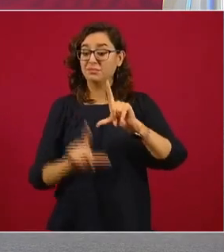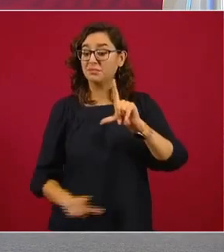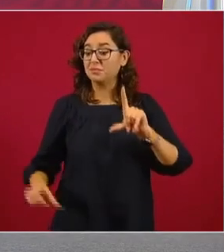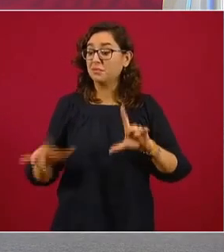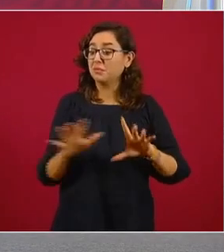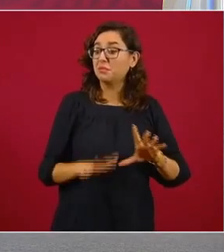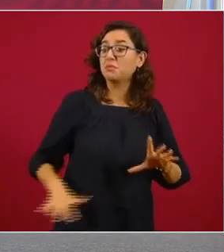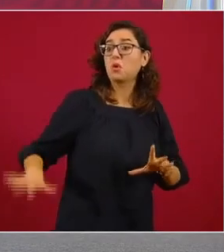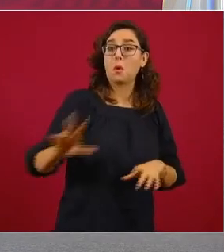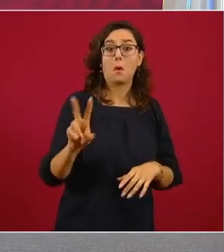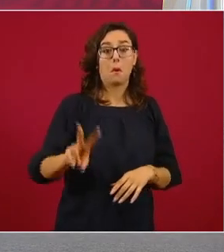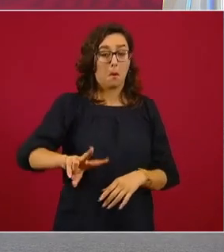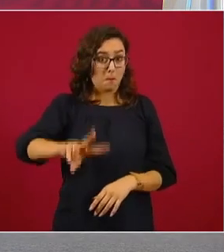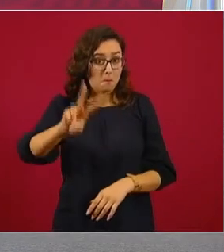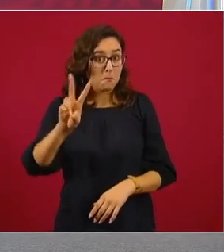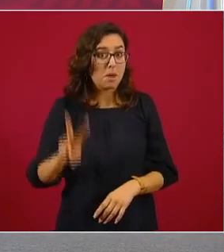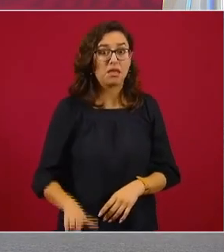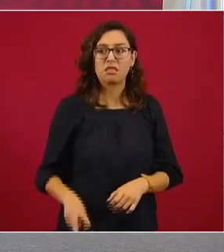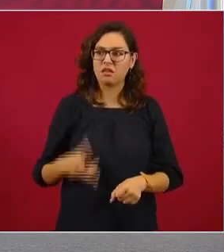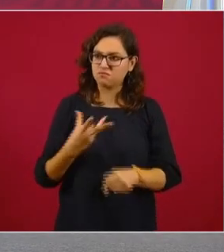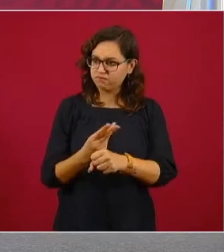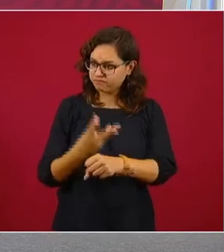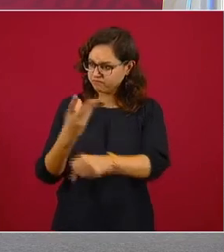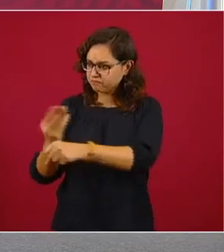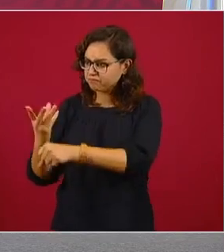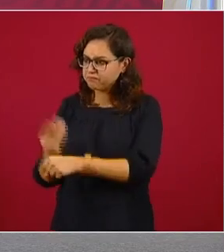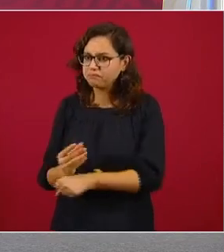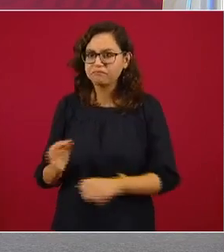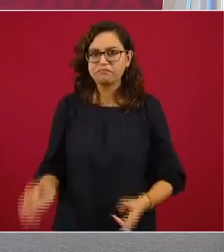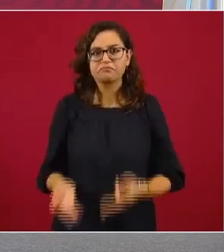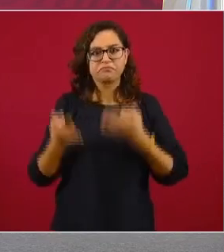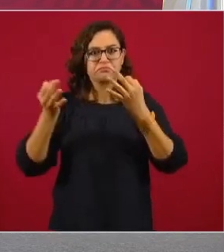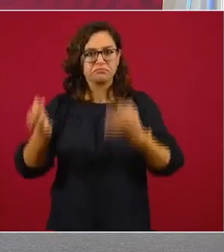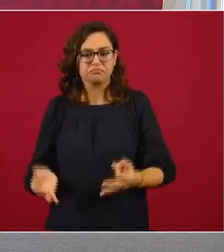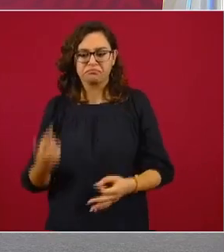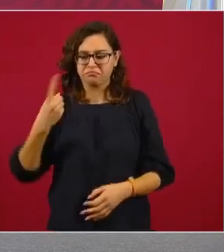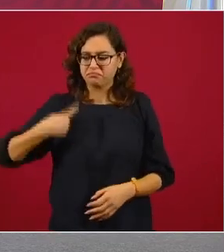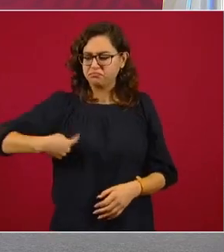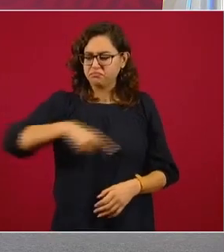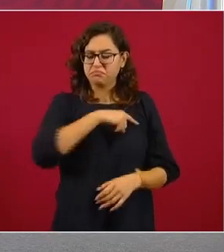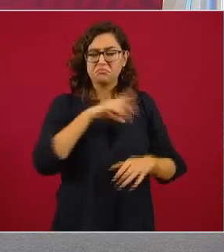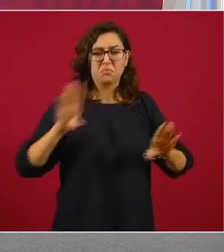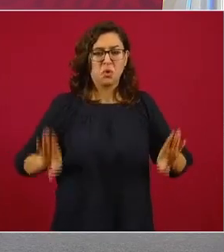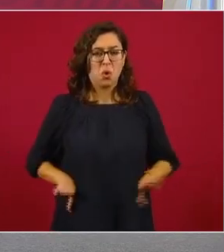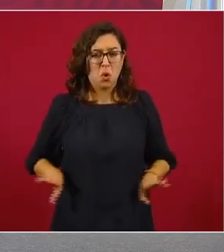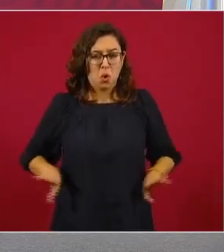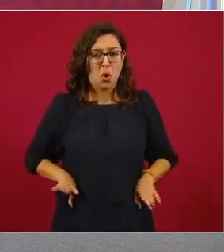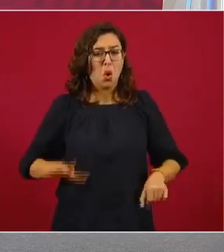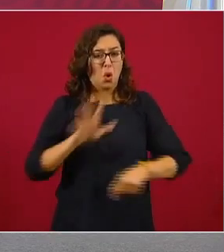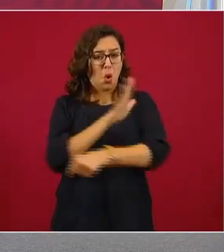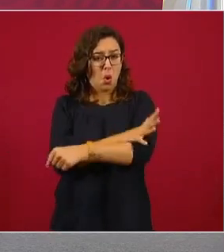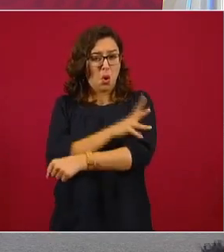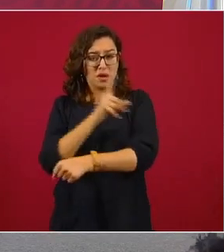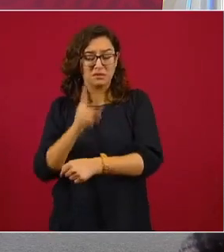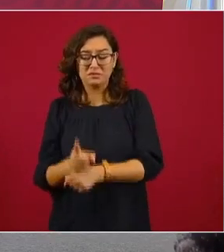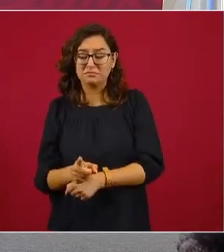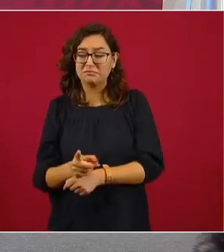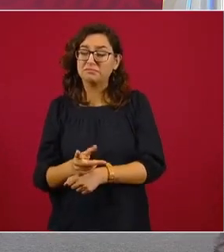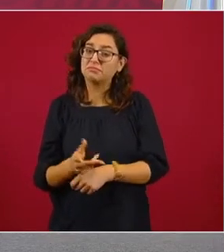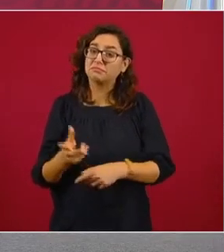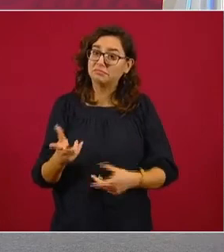Además, siendo honestos, como lo somos, Si abrimos expedientes,